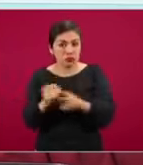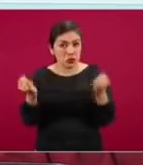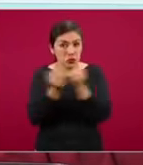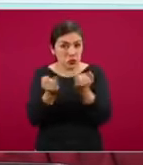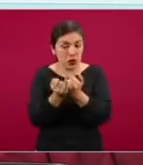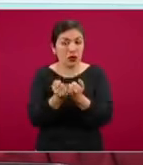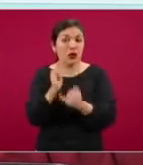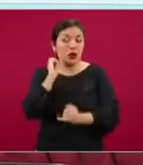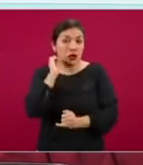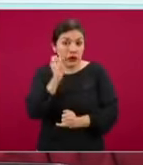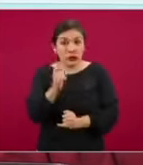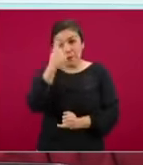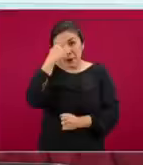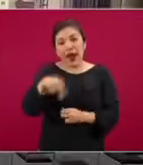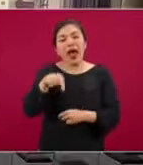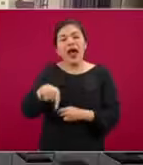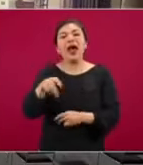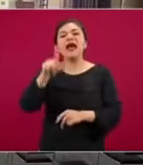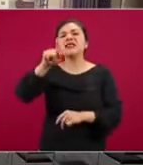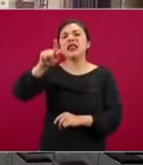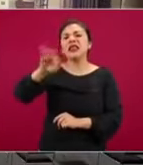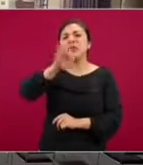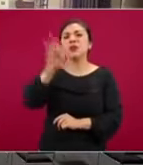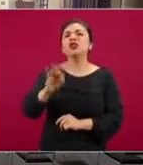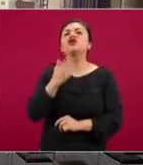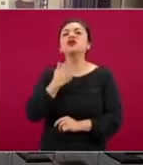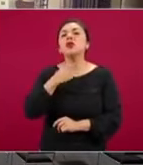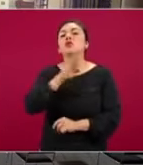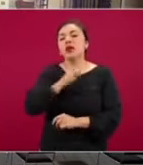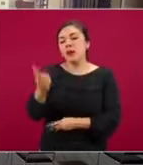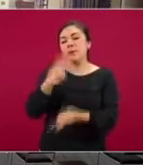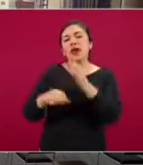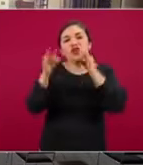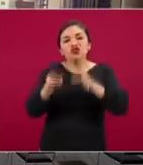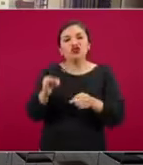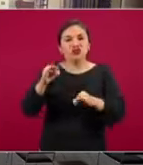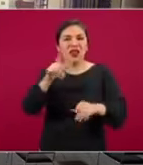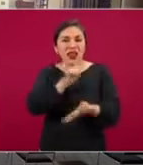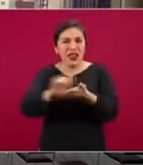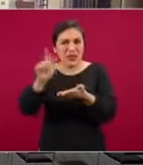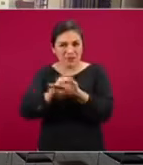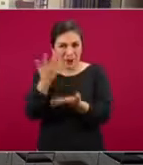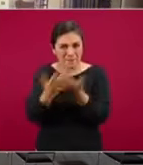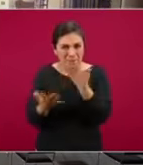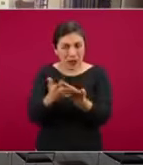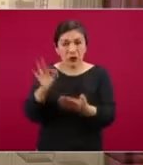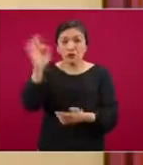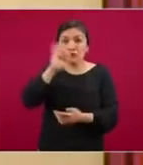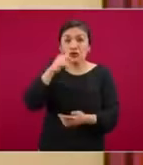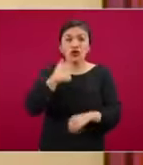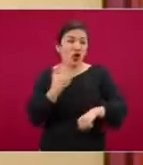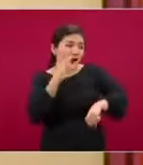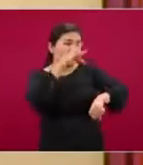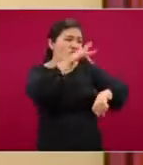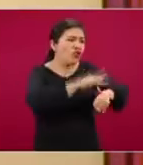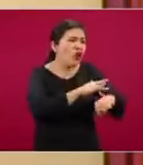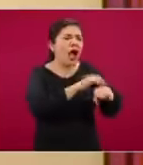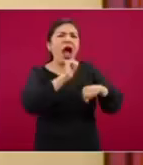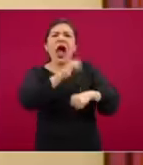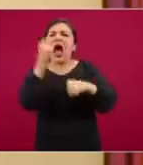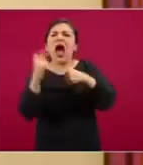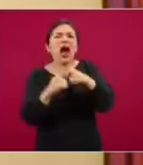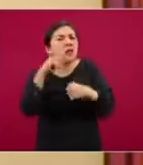mínimo 70%, para producir esa limpieza en mis manos, y entonces así evitar que si yo había tocado